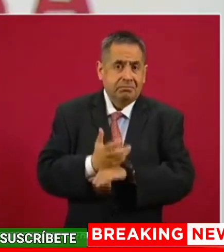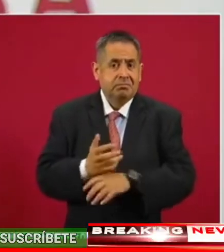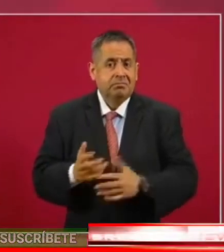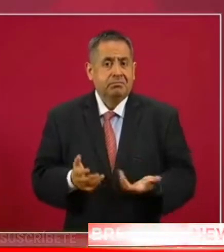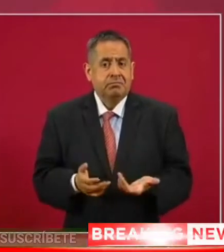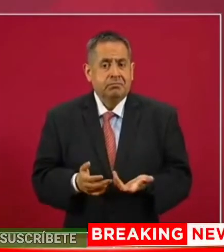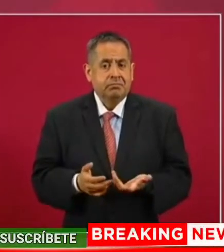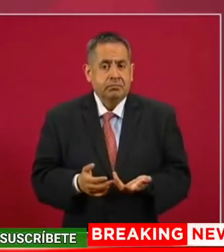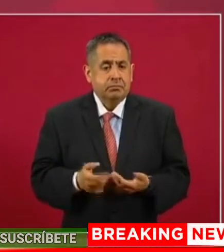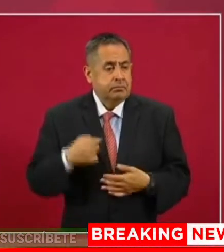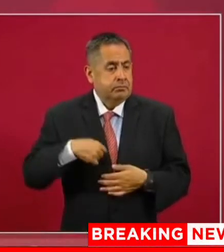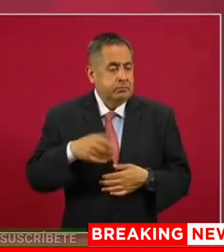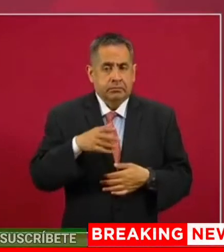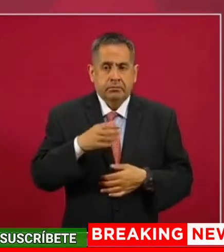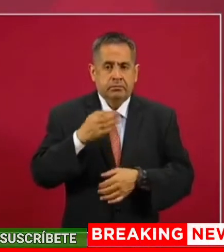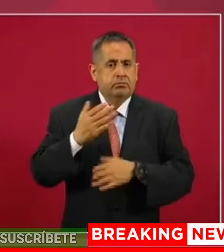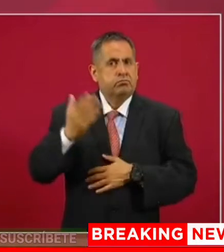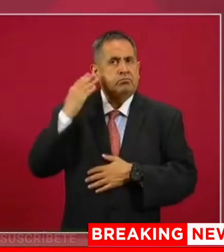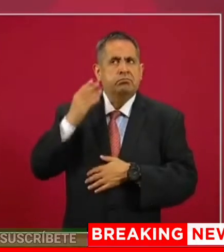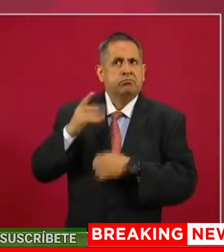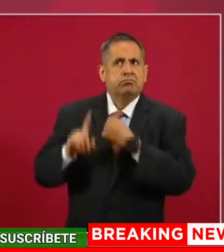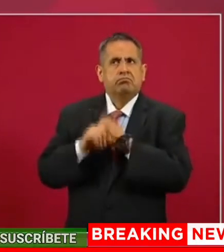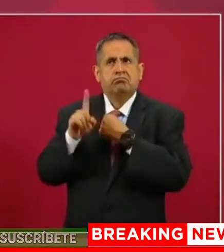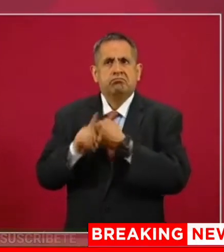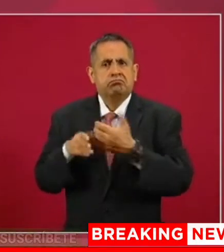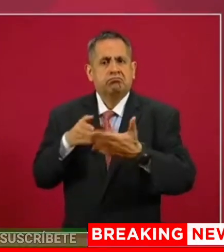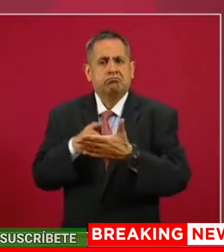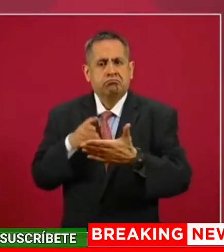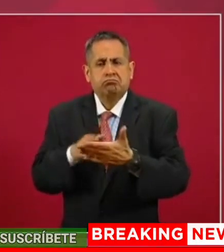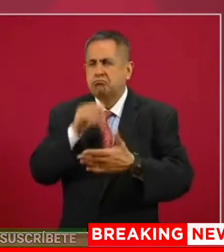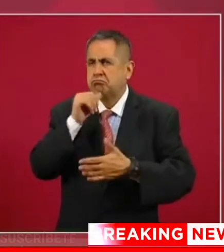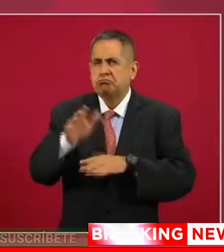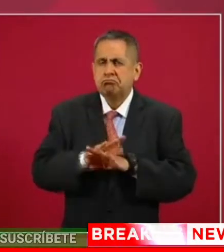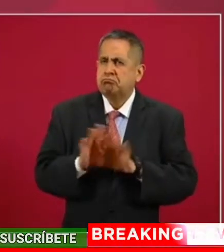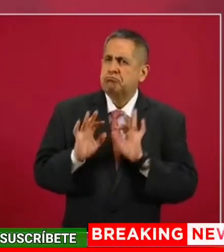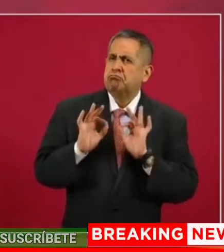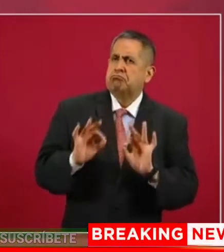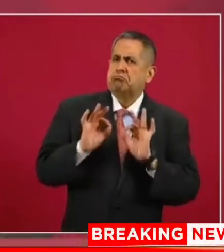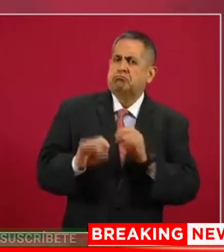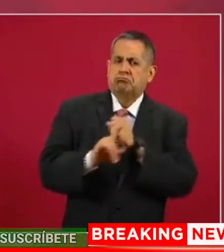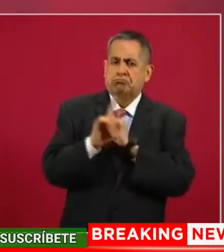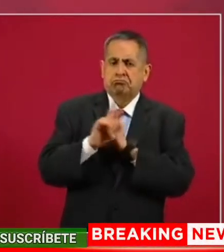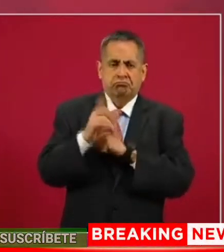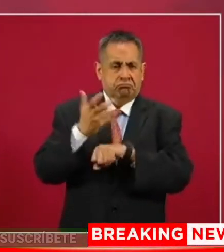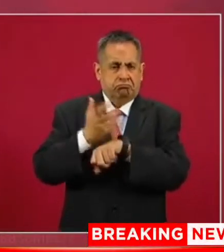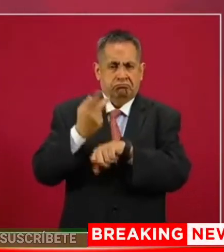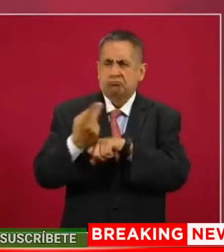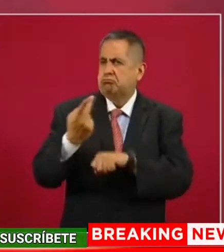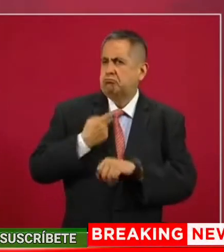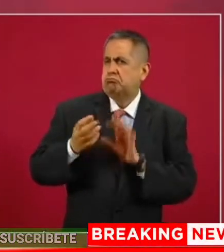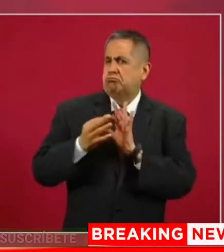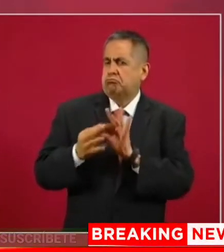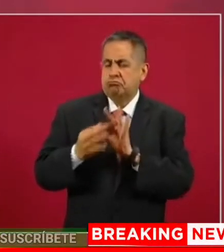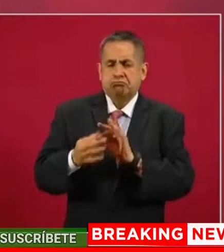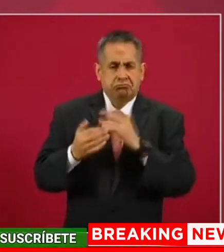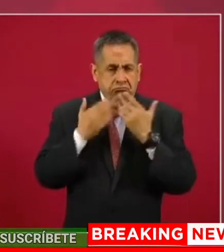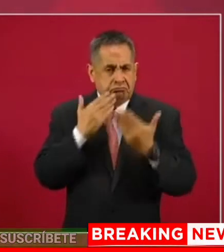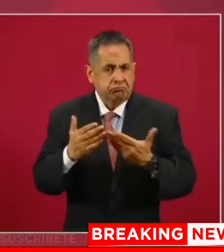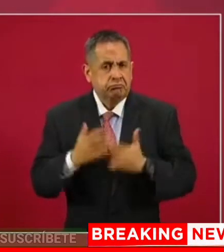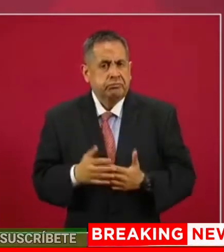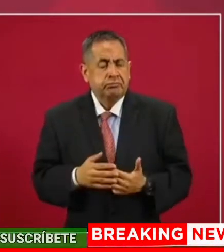No hemos tenido problemas mayores con el gobierno de Estados Unidos porque nos